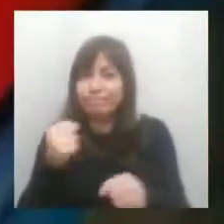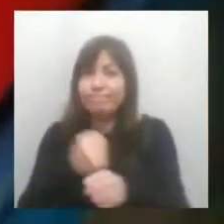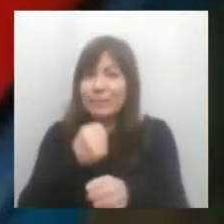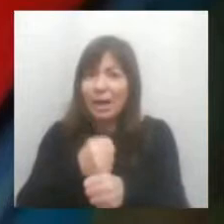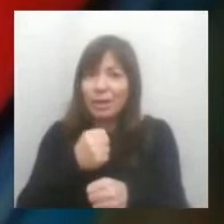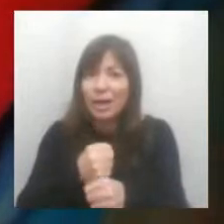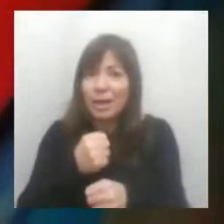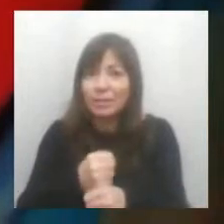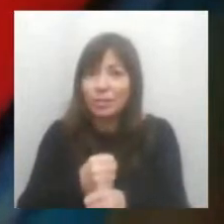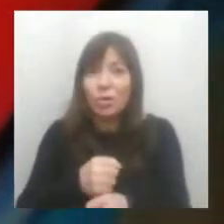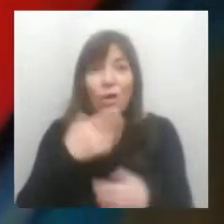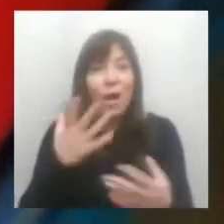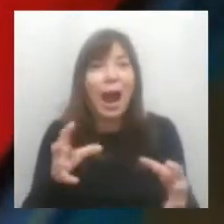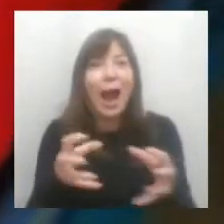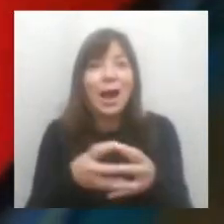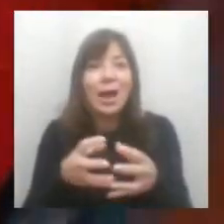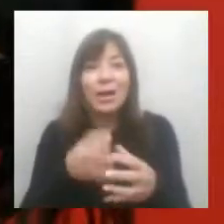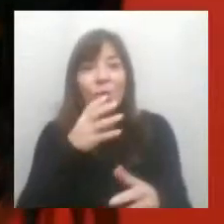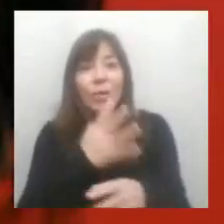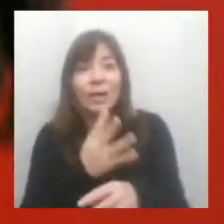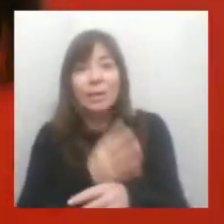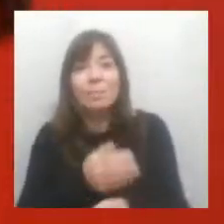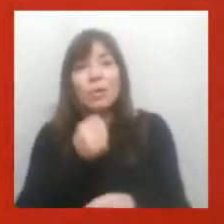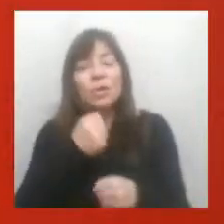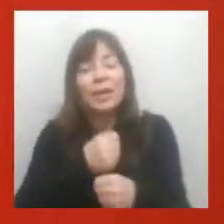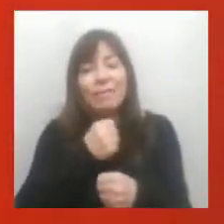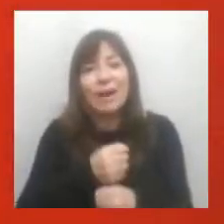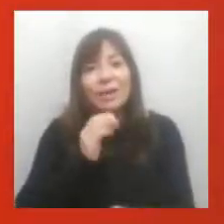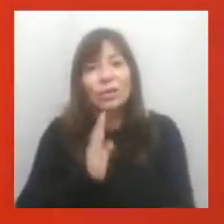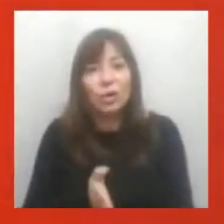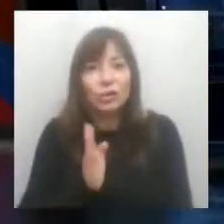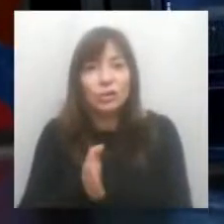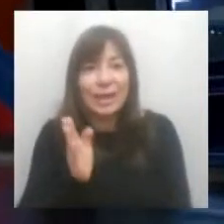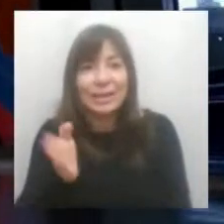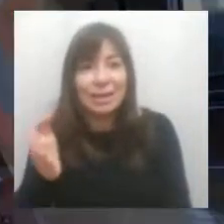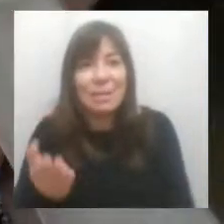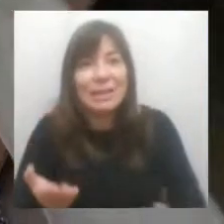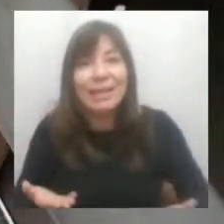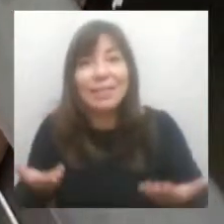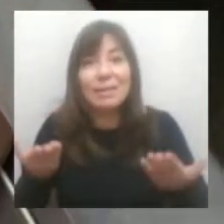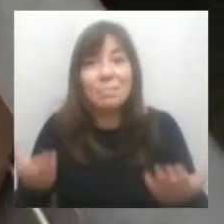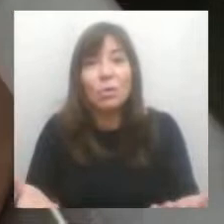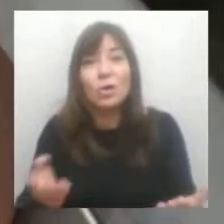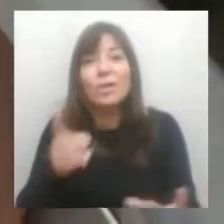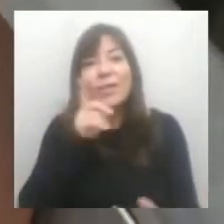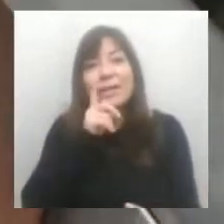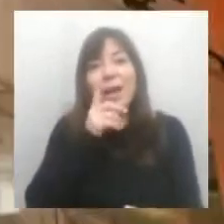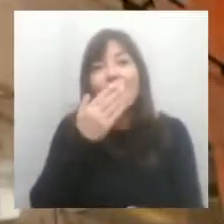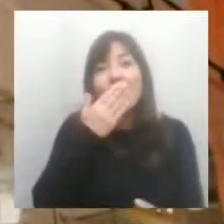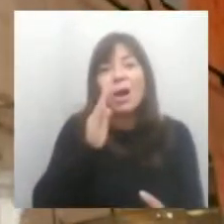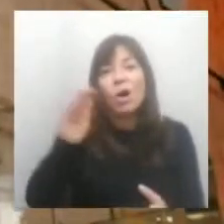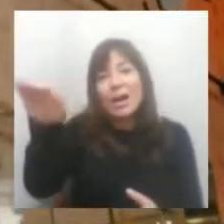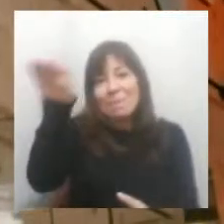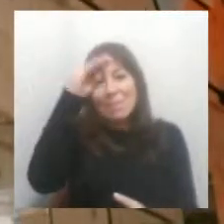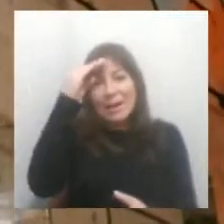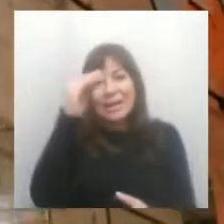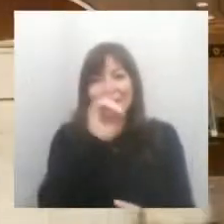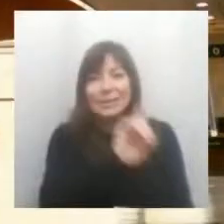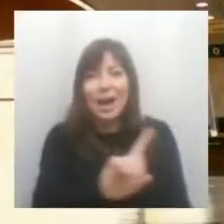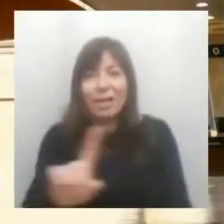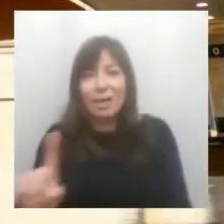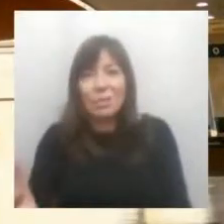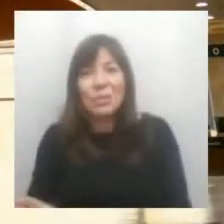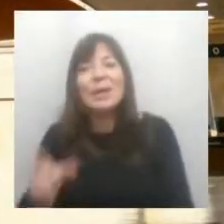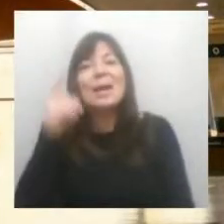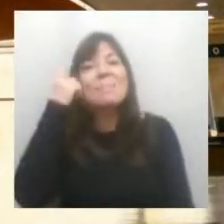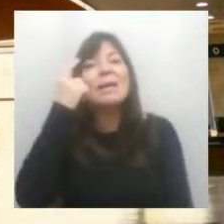equipo que está trabajando constantemente para tenerlos disponibles para nuestros visitantes, para que tengan la mejor experiencia con cada uno de ellos. ¿Qué te parece,